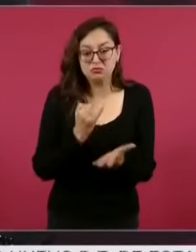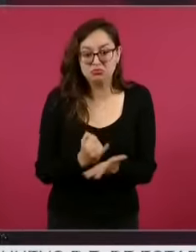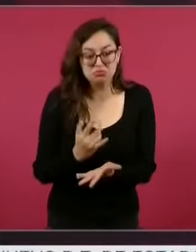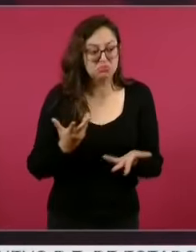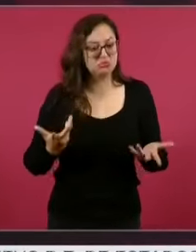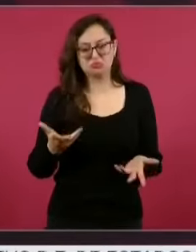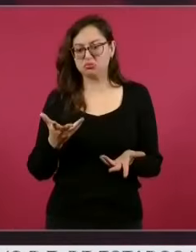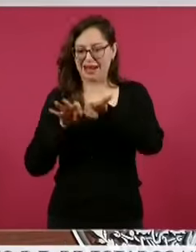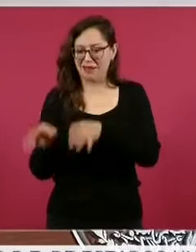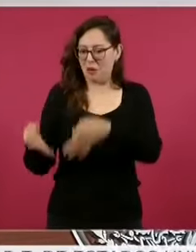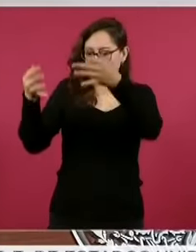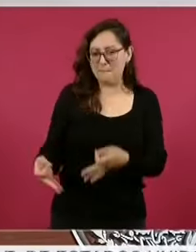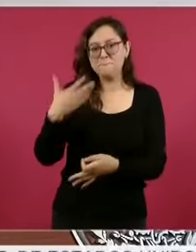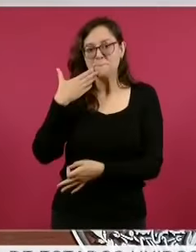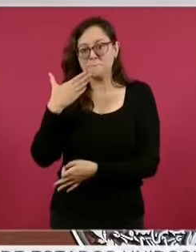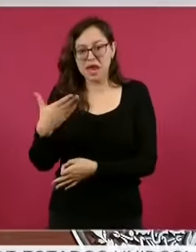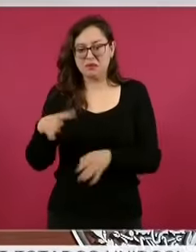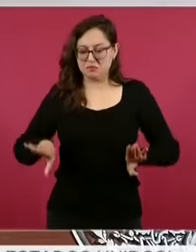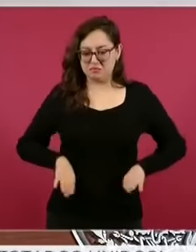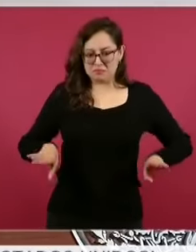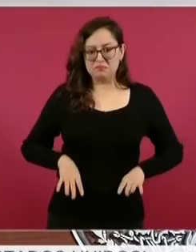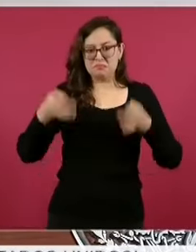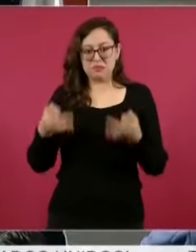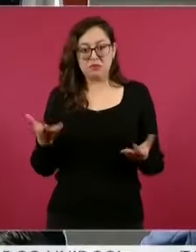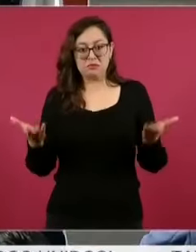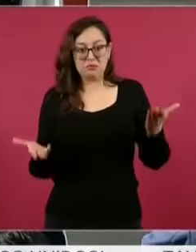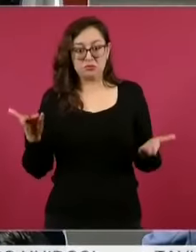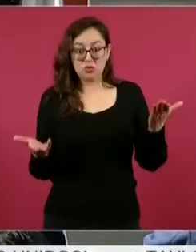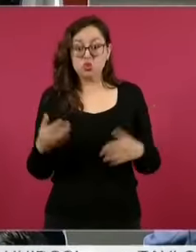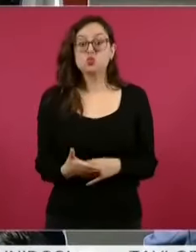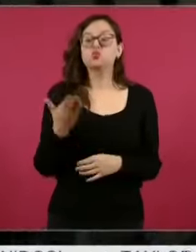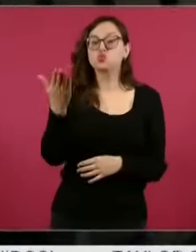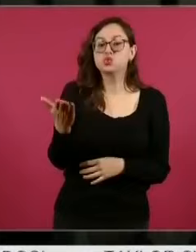entre la eficacia y los principios. Usted siempre ha dicho que